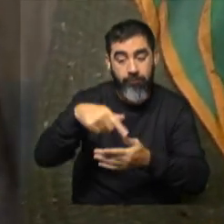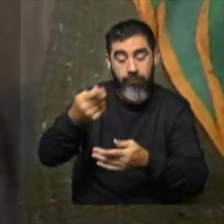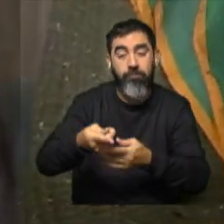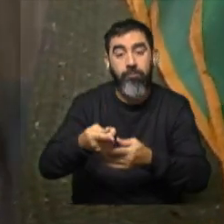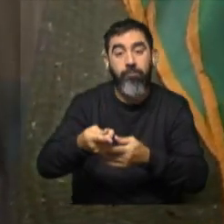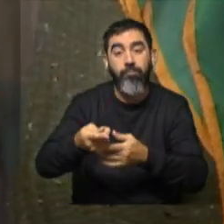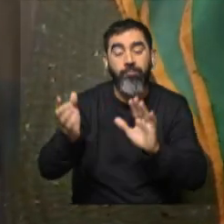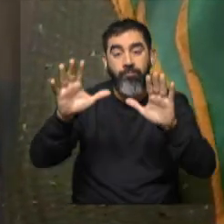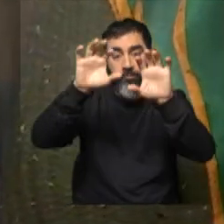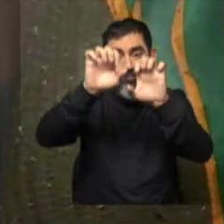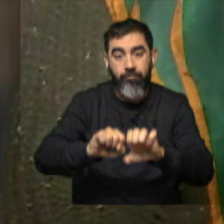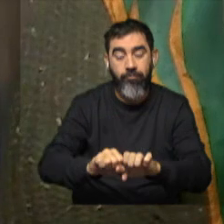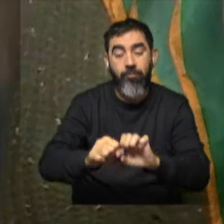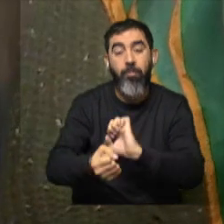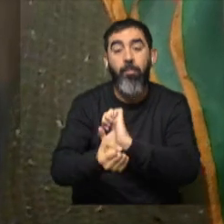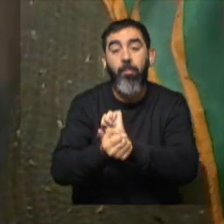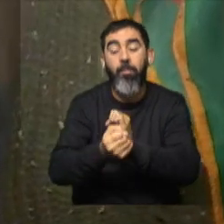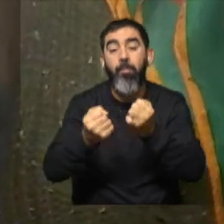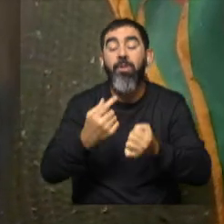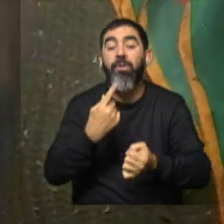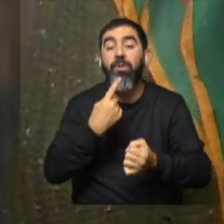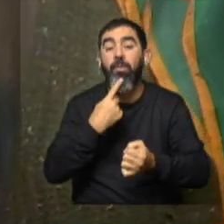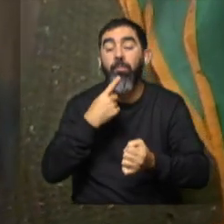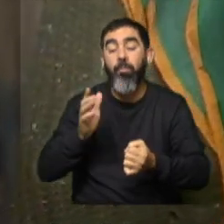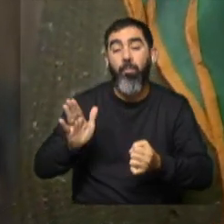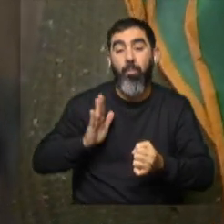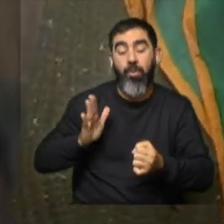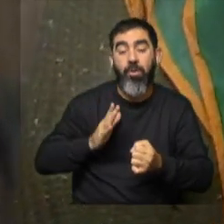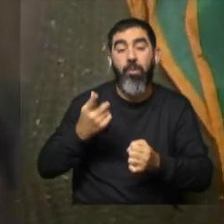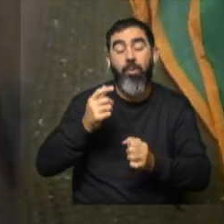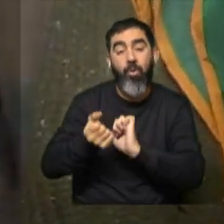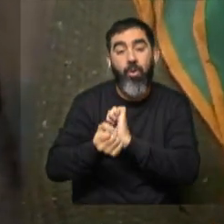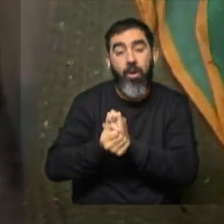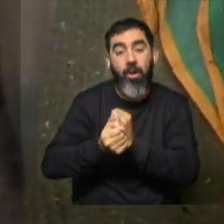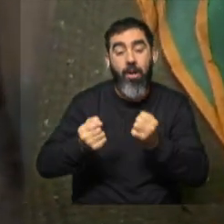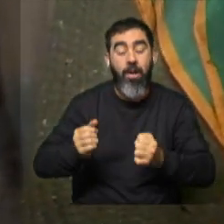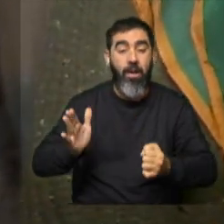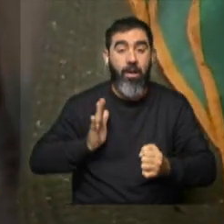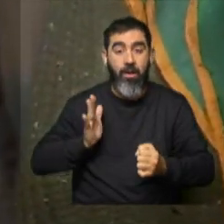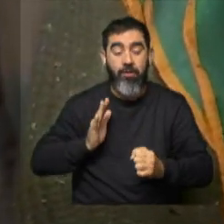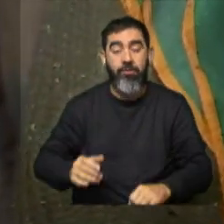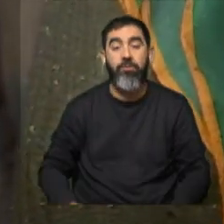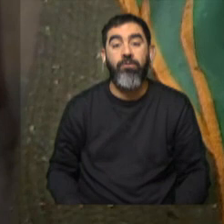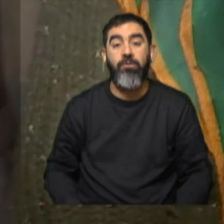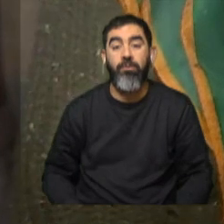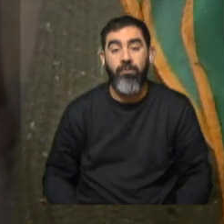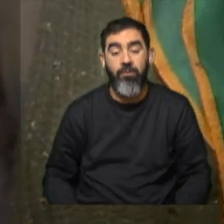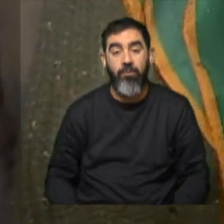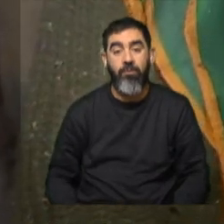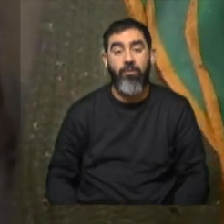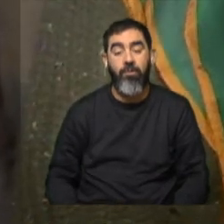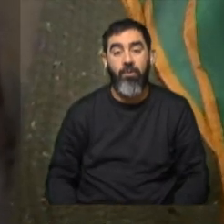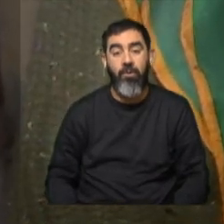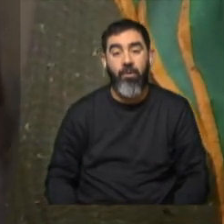cárcel se cerró para presas políticas, pero siguió funcionando como cárcel para mujeres. O sea, nosotros reivindicamos